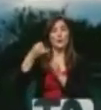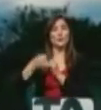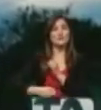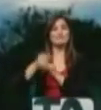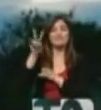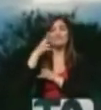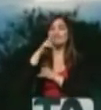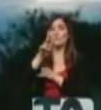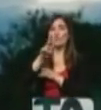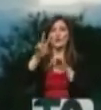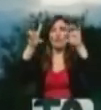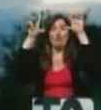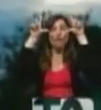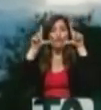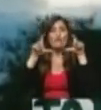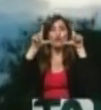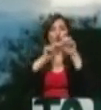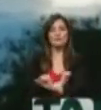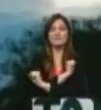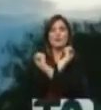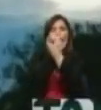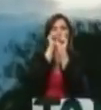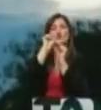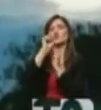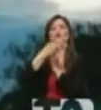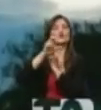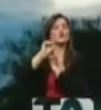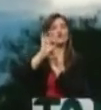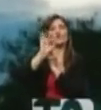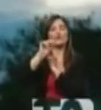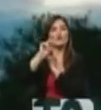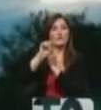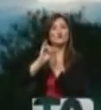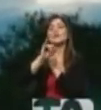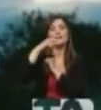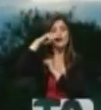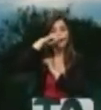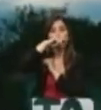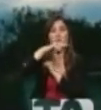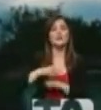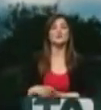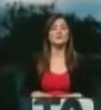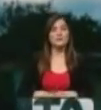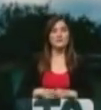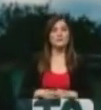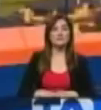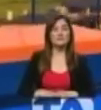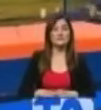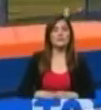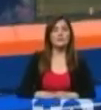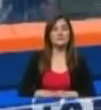Finalizamos mostrándoles esta hermosa fotografía de un amanecer en Chuchufindi, ubicado en la provincia de Sucumbíos. Fernanda Ceballos, 24